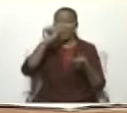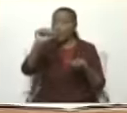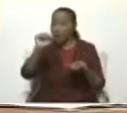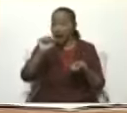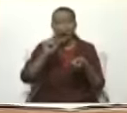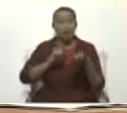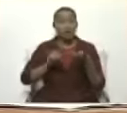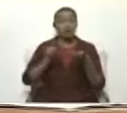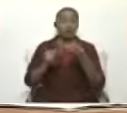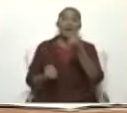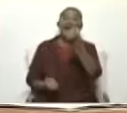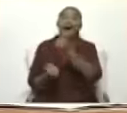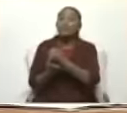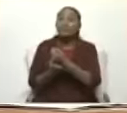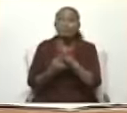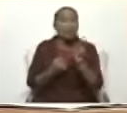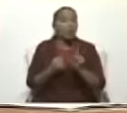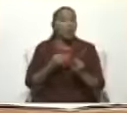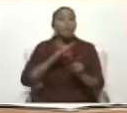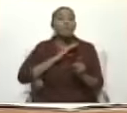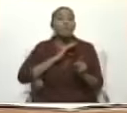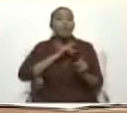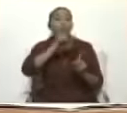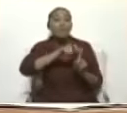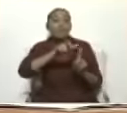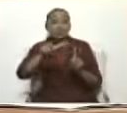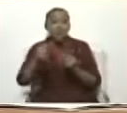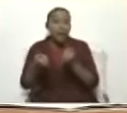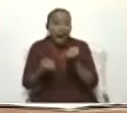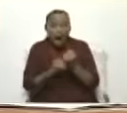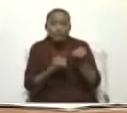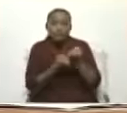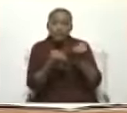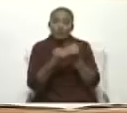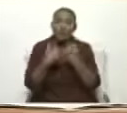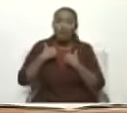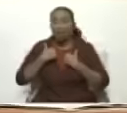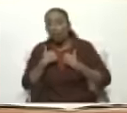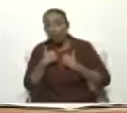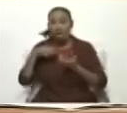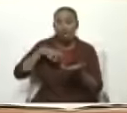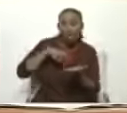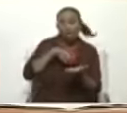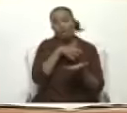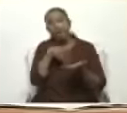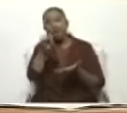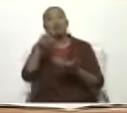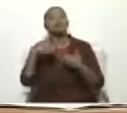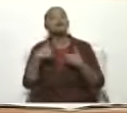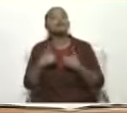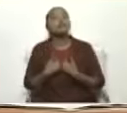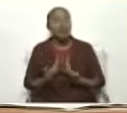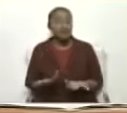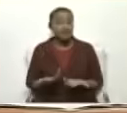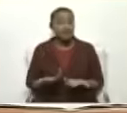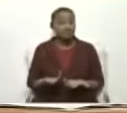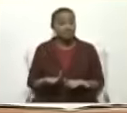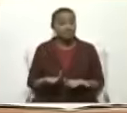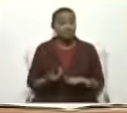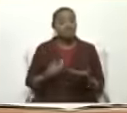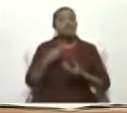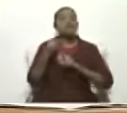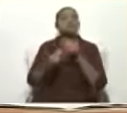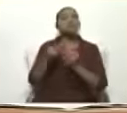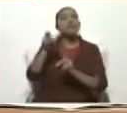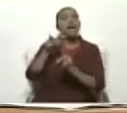nombre, ¿no? Estaban defendiendo a su patria. A su patria. ¿Qué ha hecho el presidente?